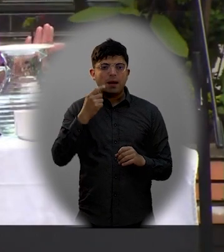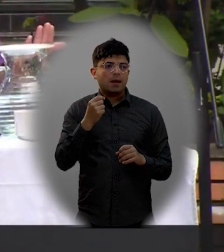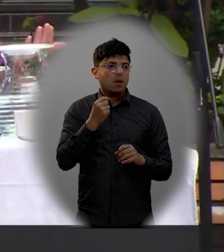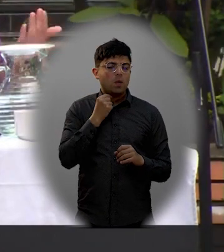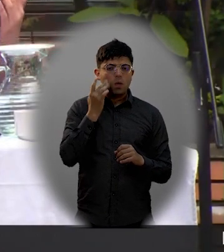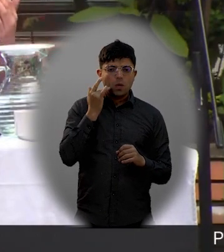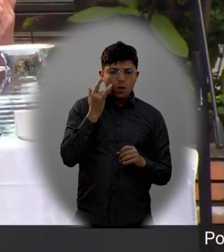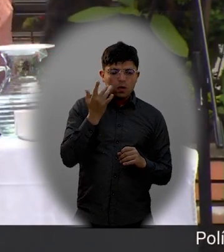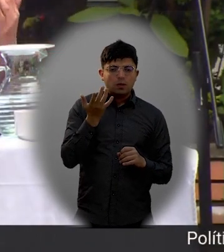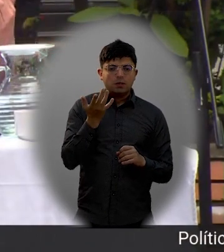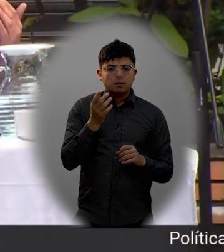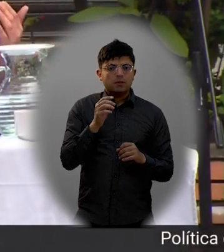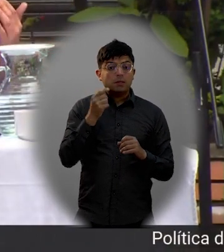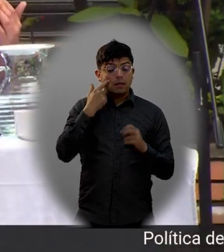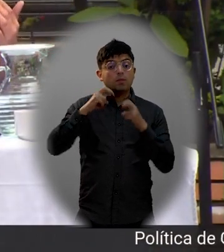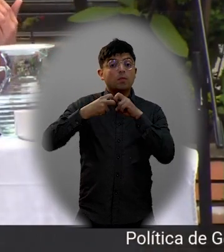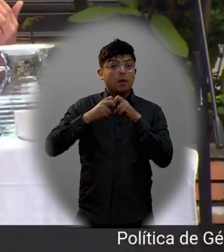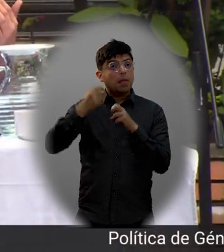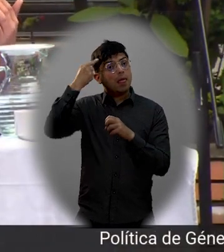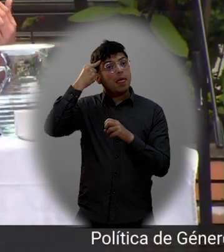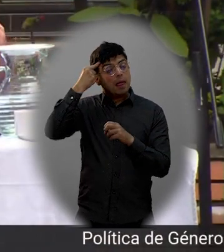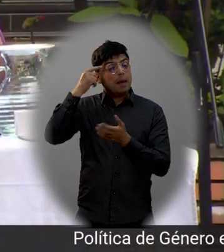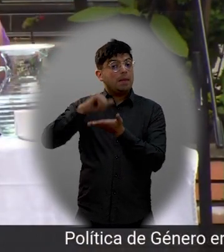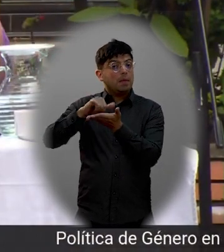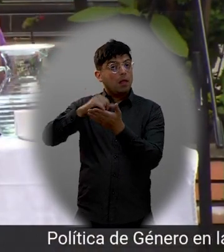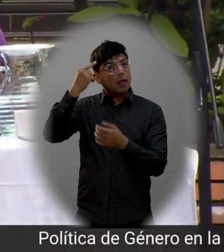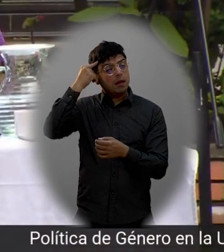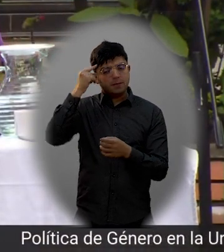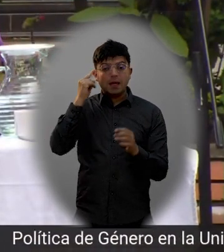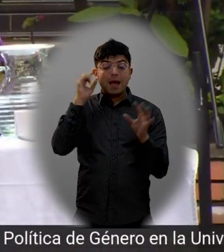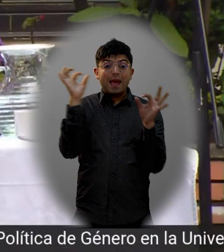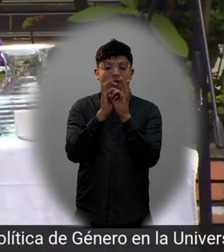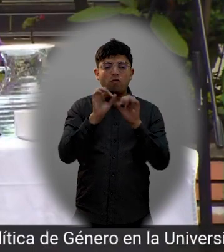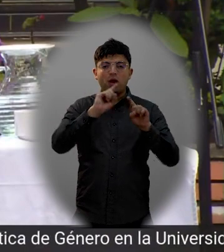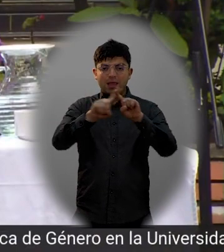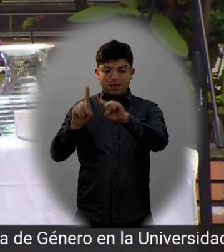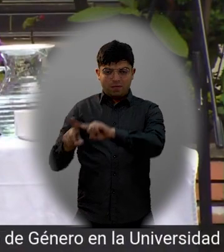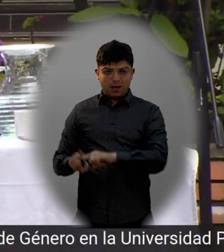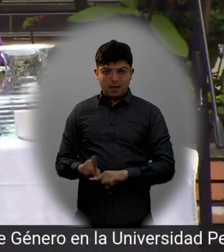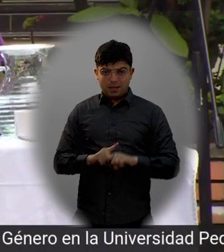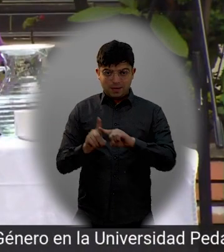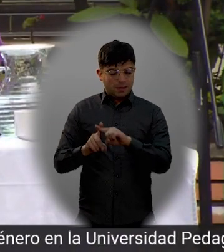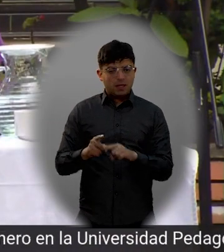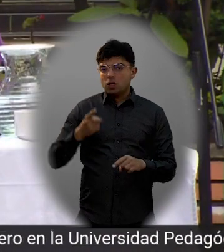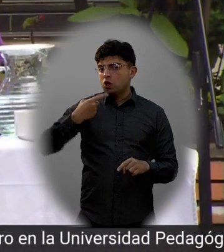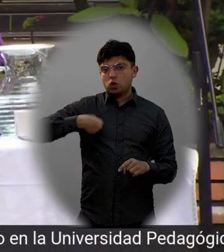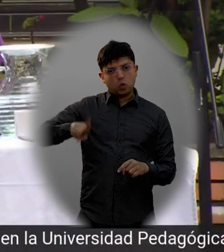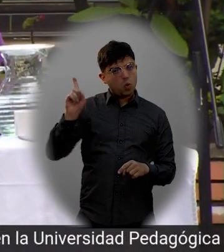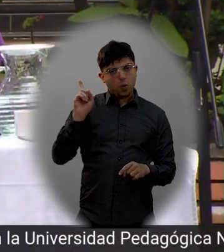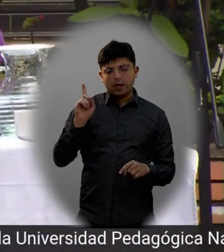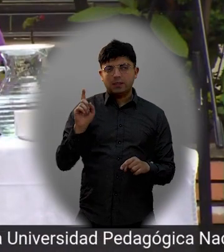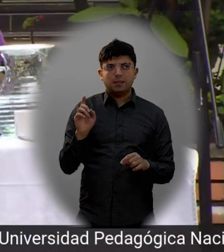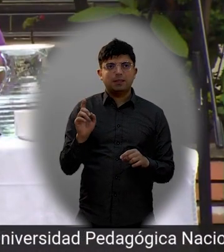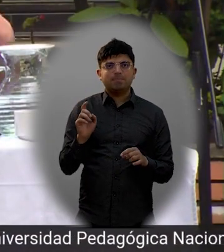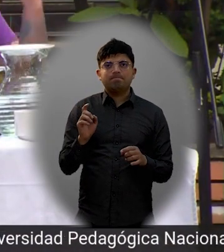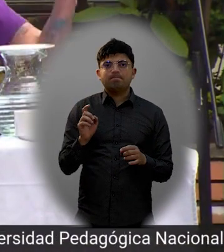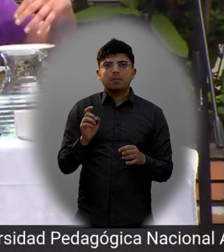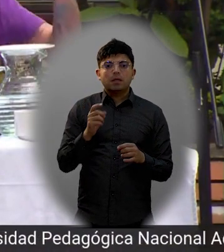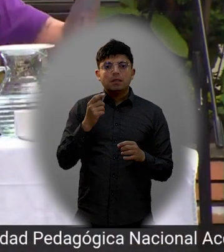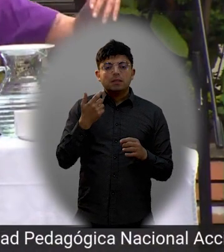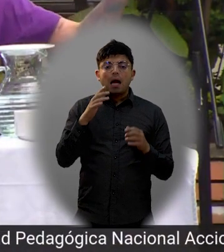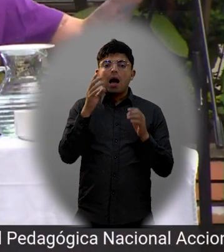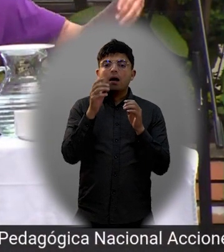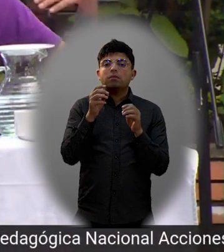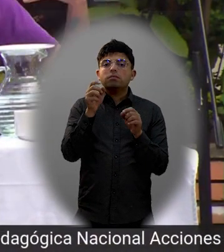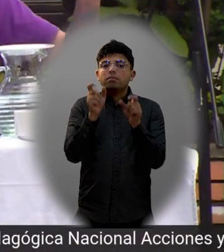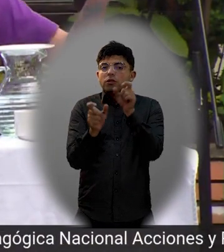mestiza, y ese es un problema porque el enfoque diferencial no es simplemente